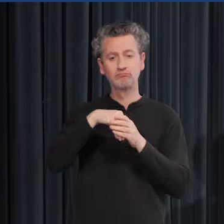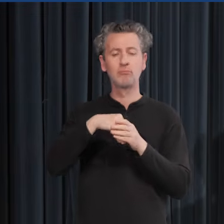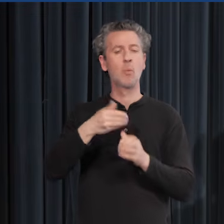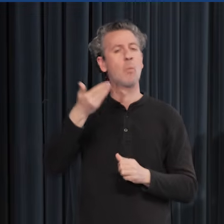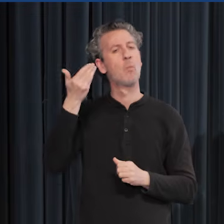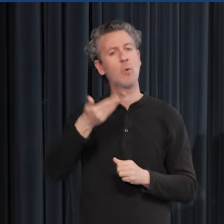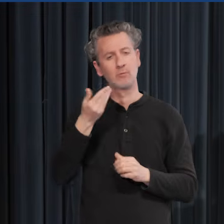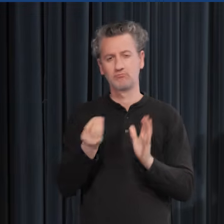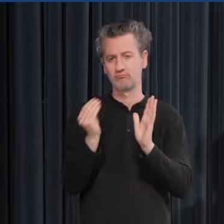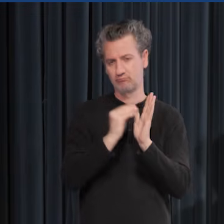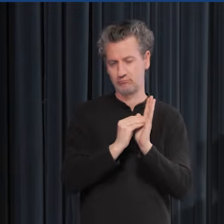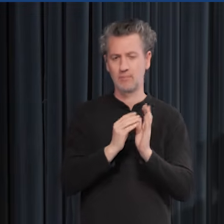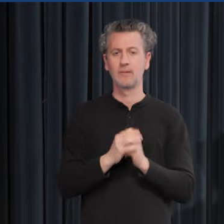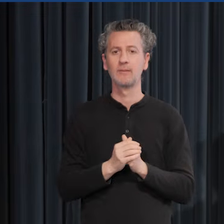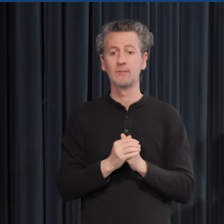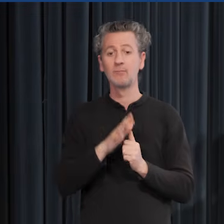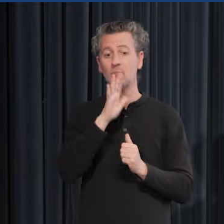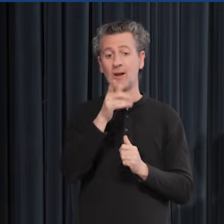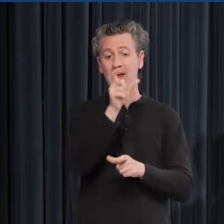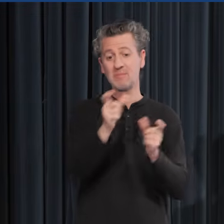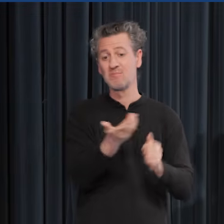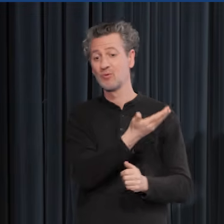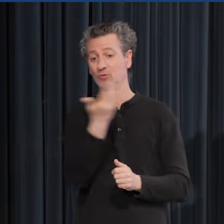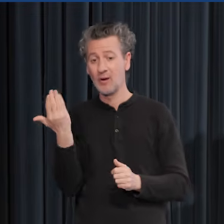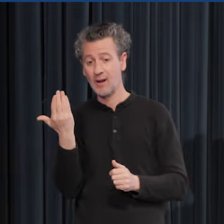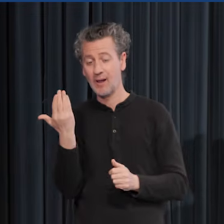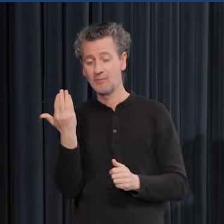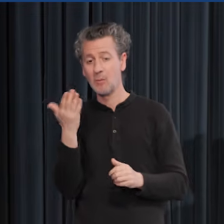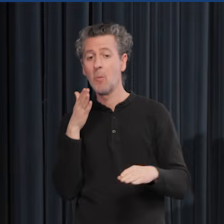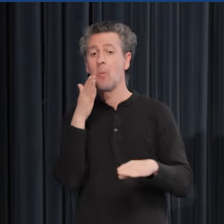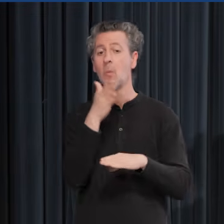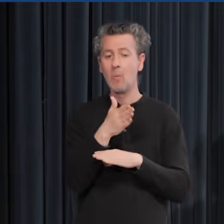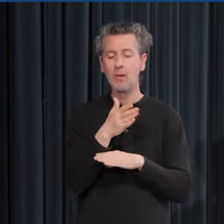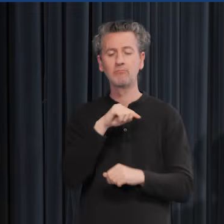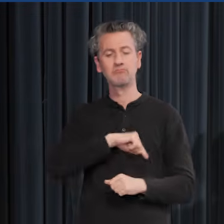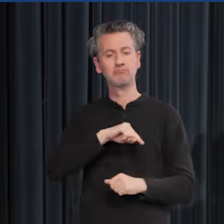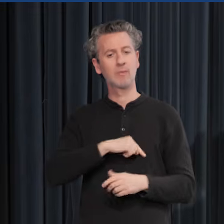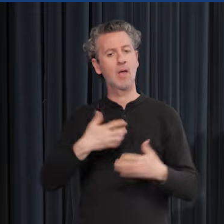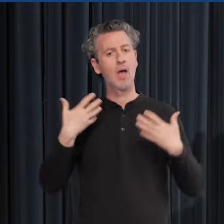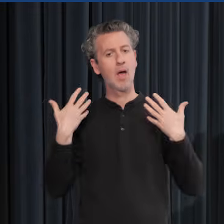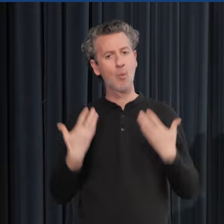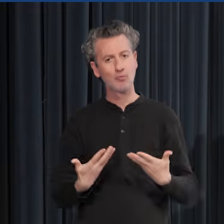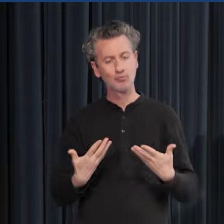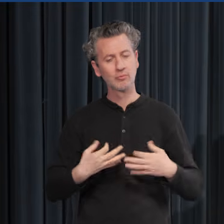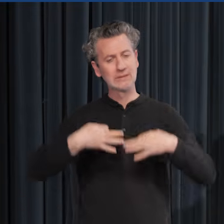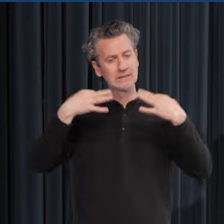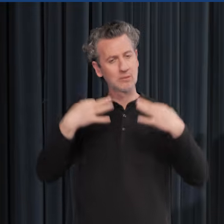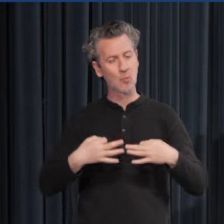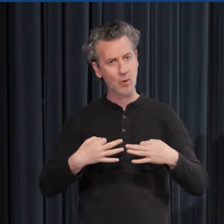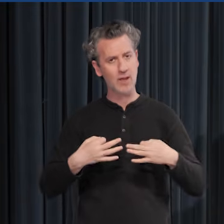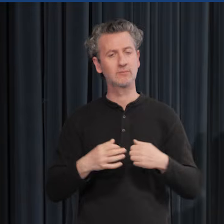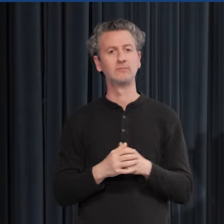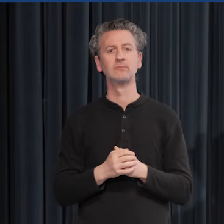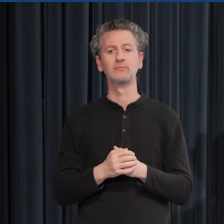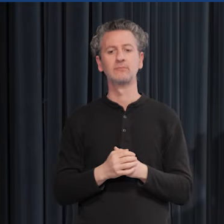además eso hará que esas personas que acudan se sientan a gusto, se sientan seguras